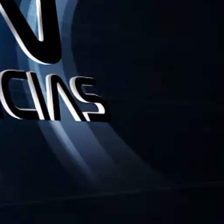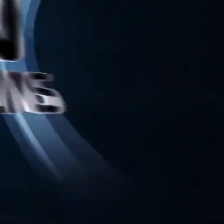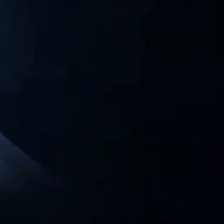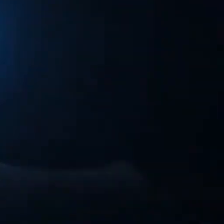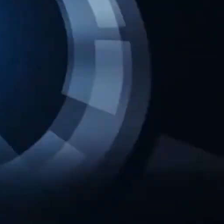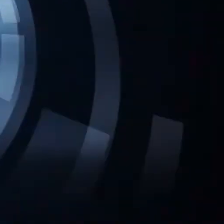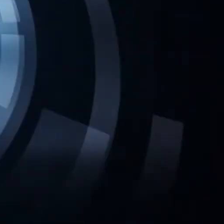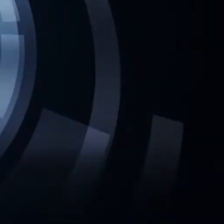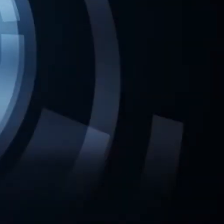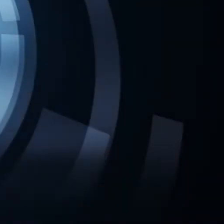¡Gracias!